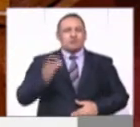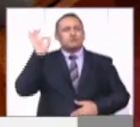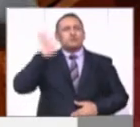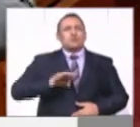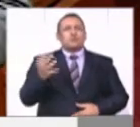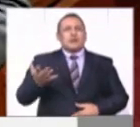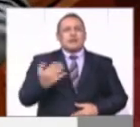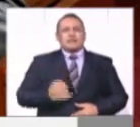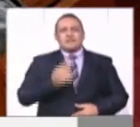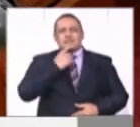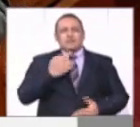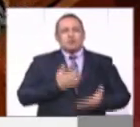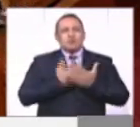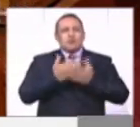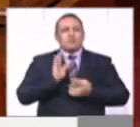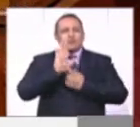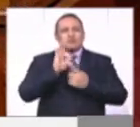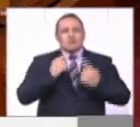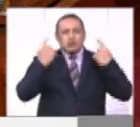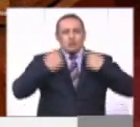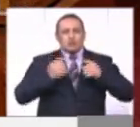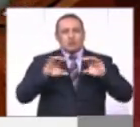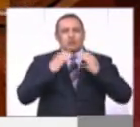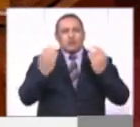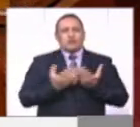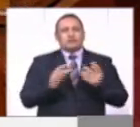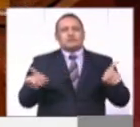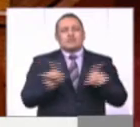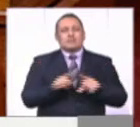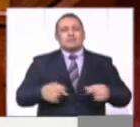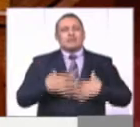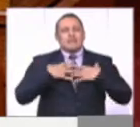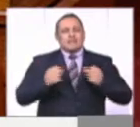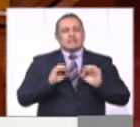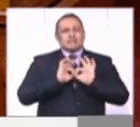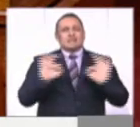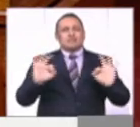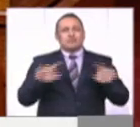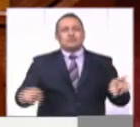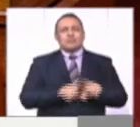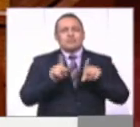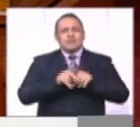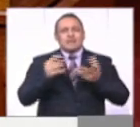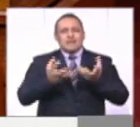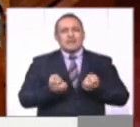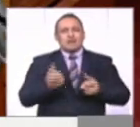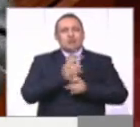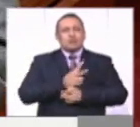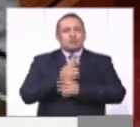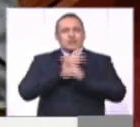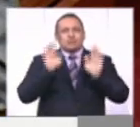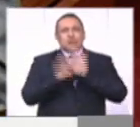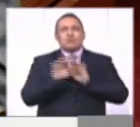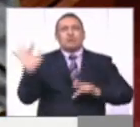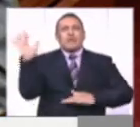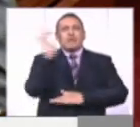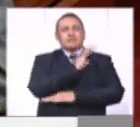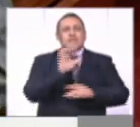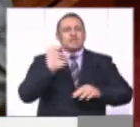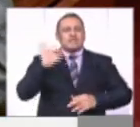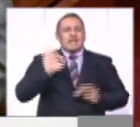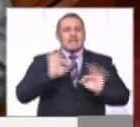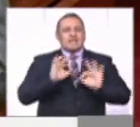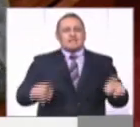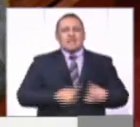momento ha planteado al congreso de la República la sana intención de de querer cuidar el medio ambiente ni mucho